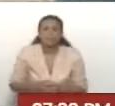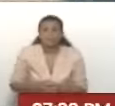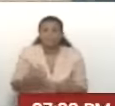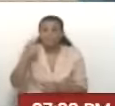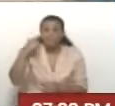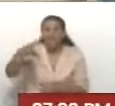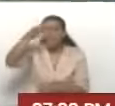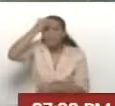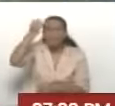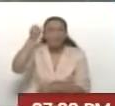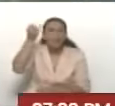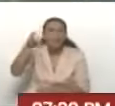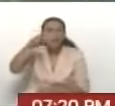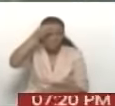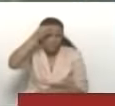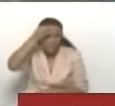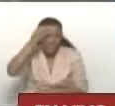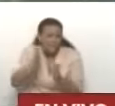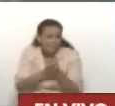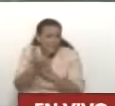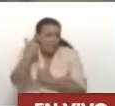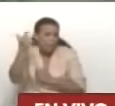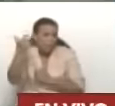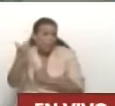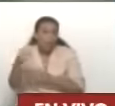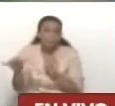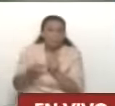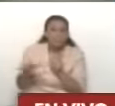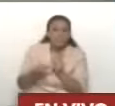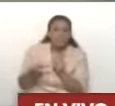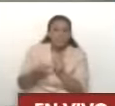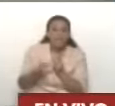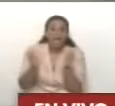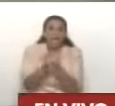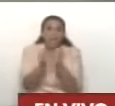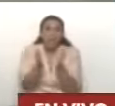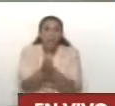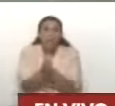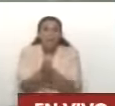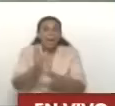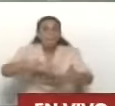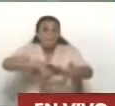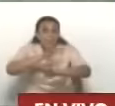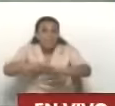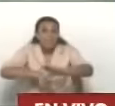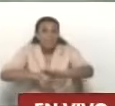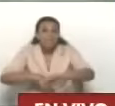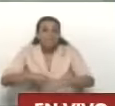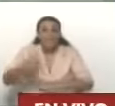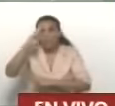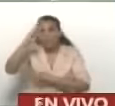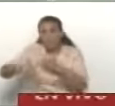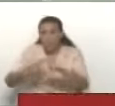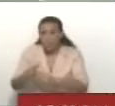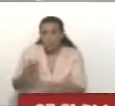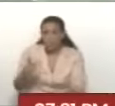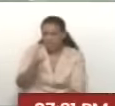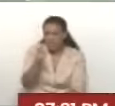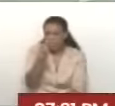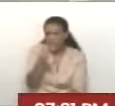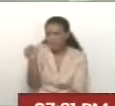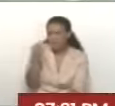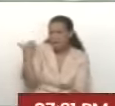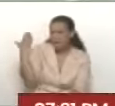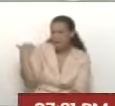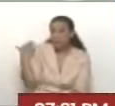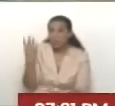¿Sabes dónde aprendí esa idea? Aquí en Los Vecinos, en Anzoátegui, cuando fui a Barcelona, Puerto de la Cruz hace 2 semanas. Y yo dije,